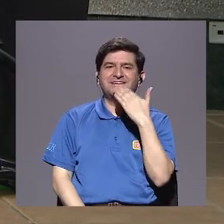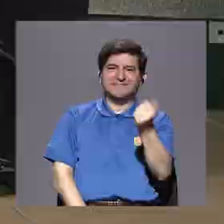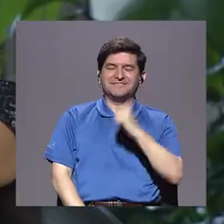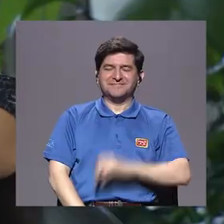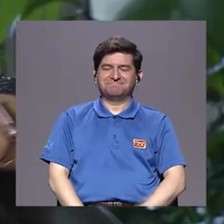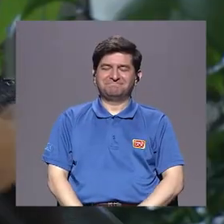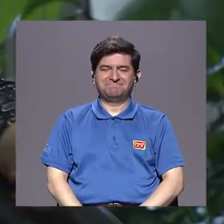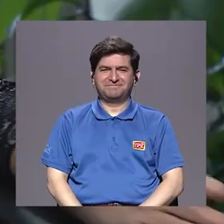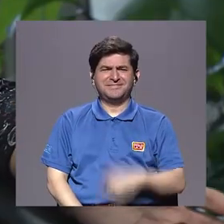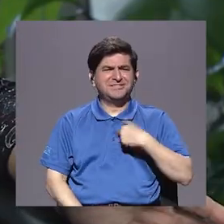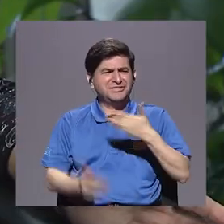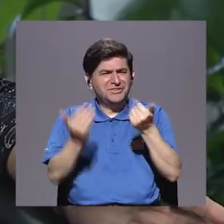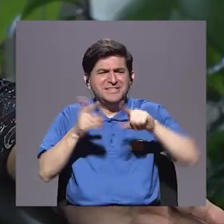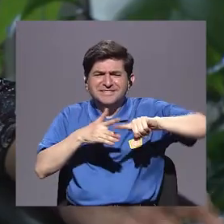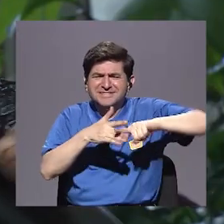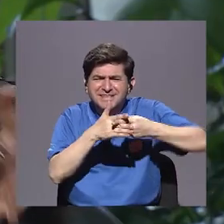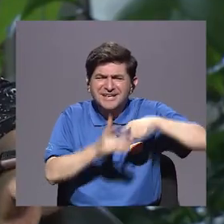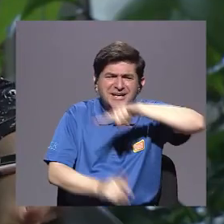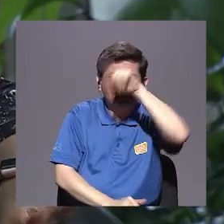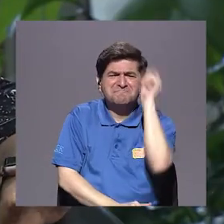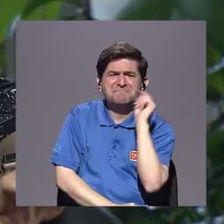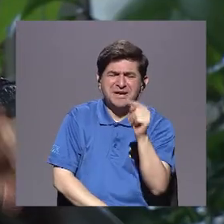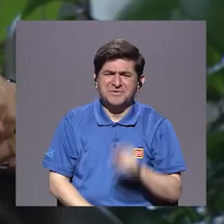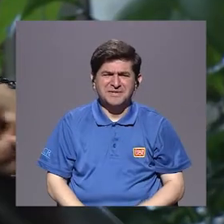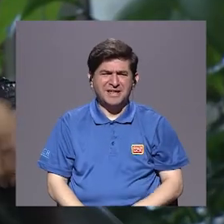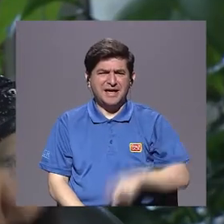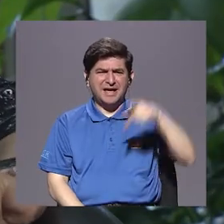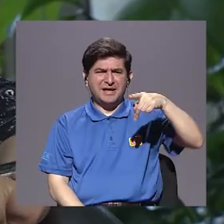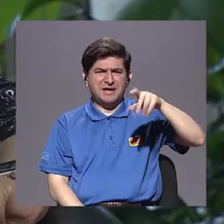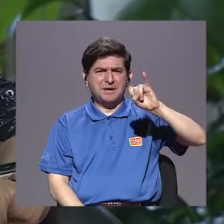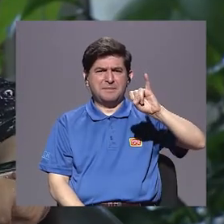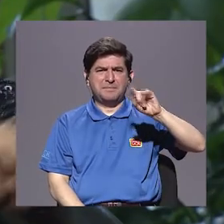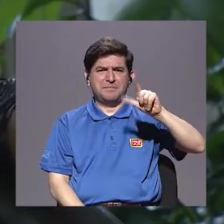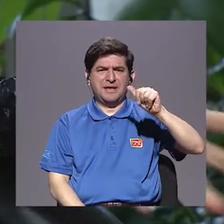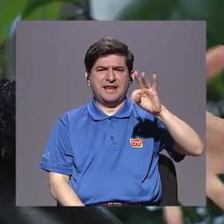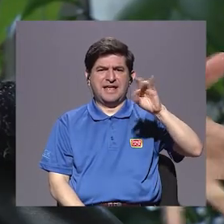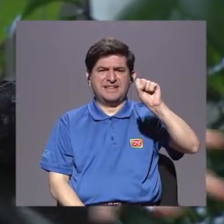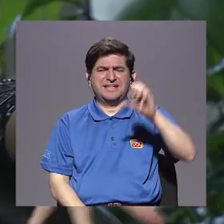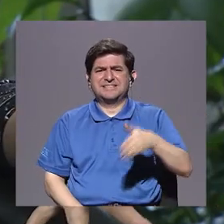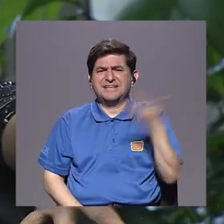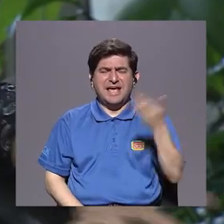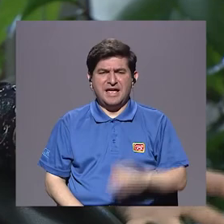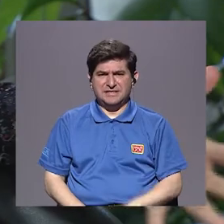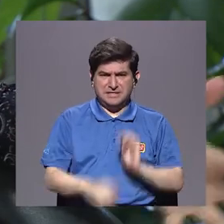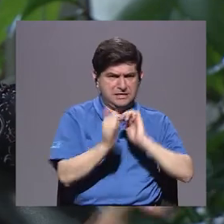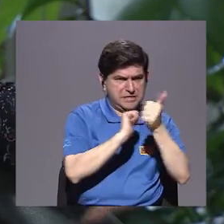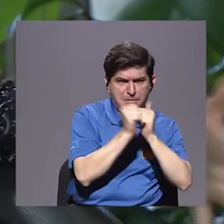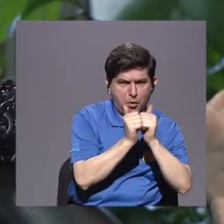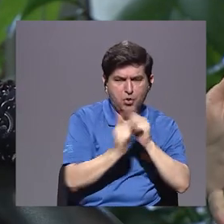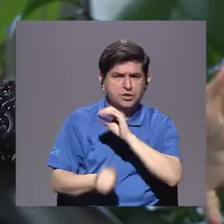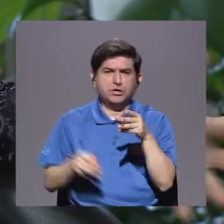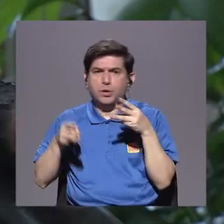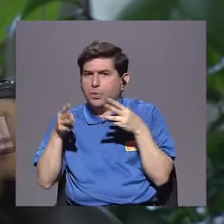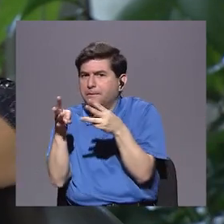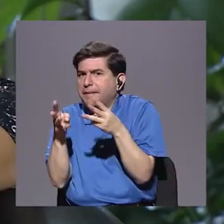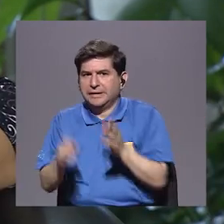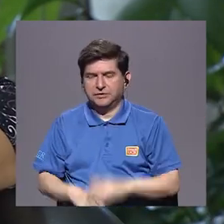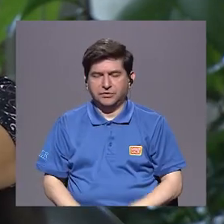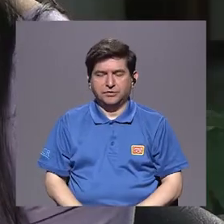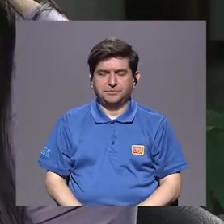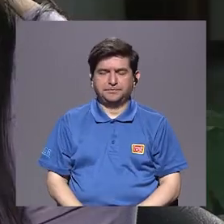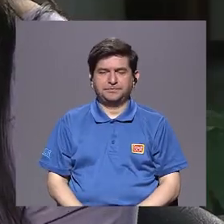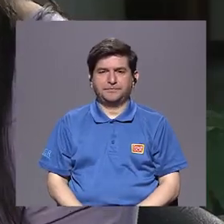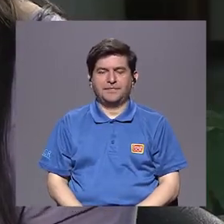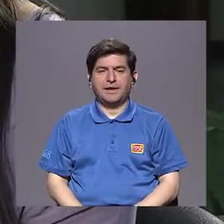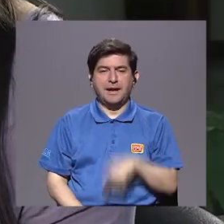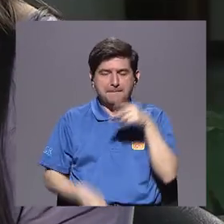Gracias. Bueno, quisiera iniciar preguntándote qué es Pilates. ¿Es una disciplina deportiva? ¿Es un método?